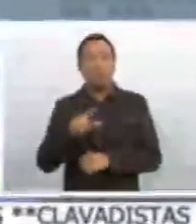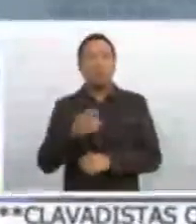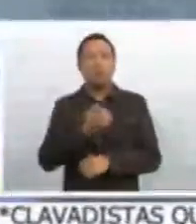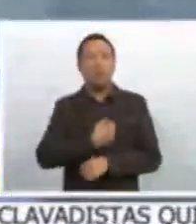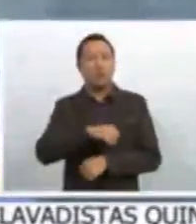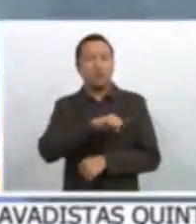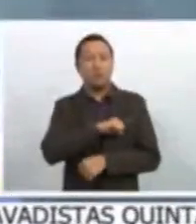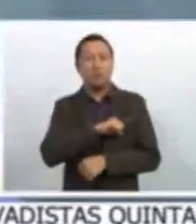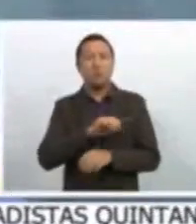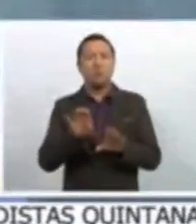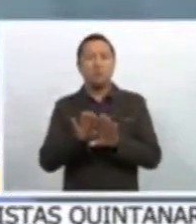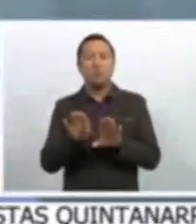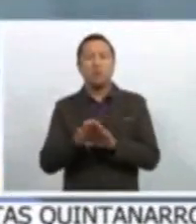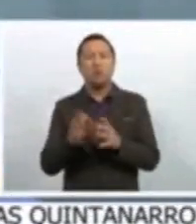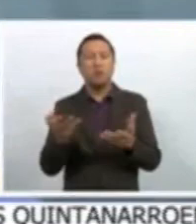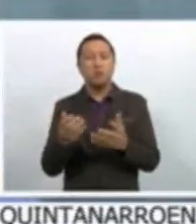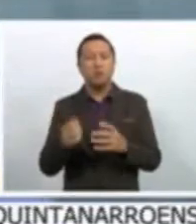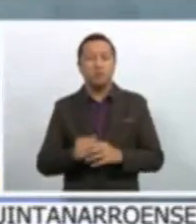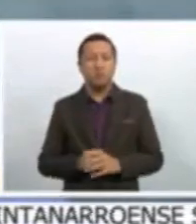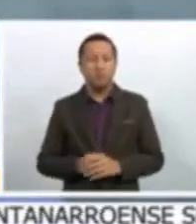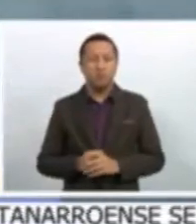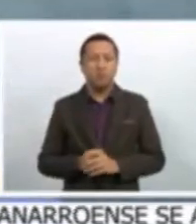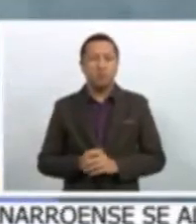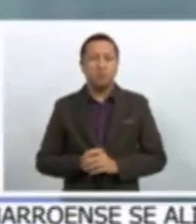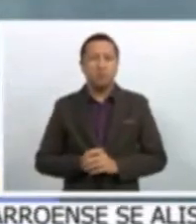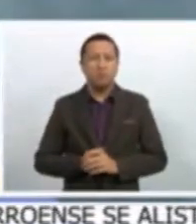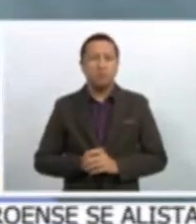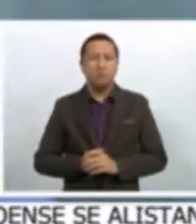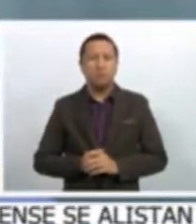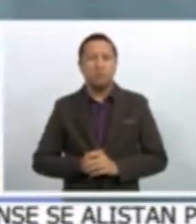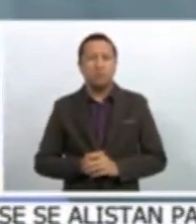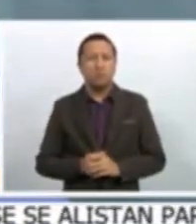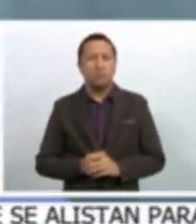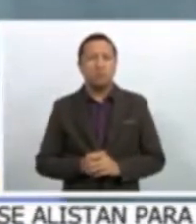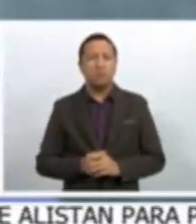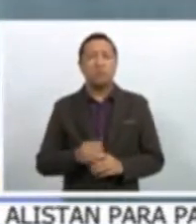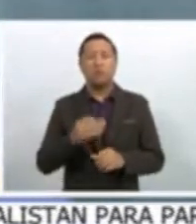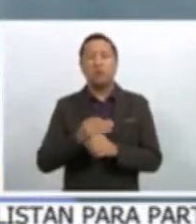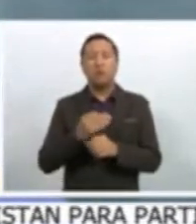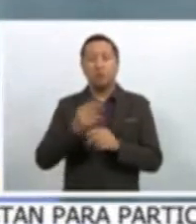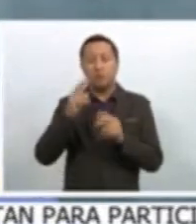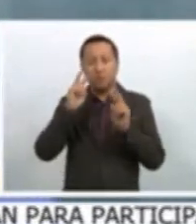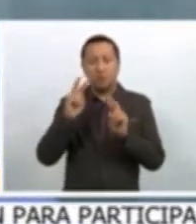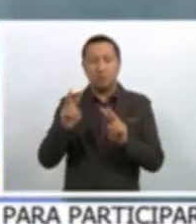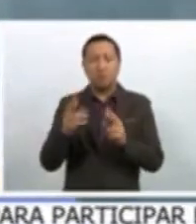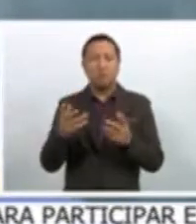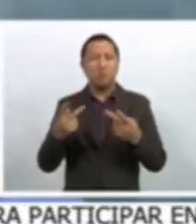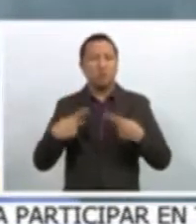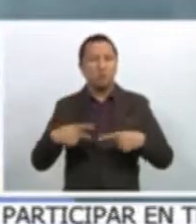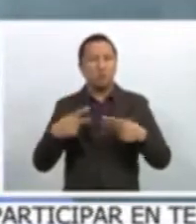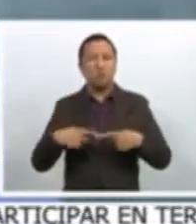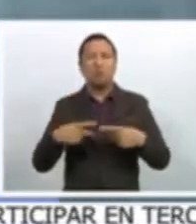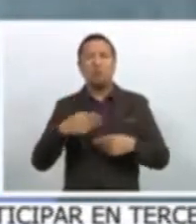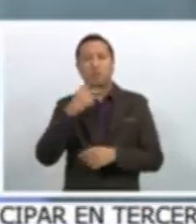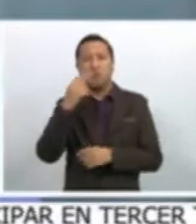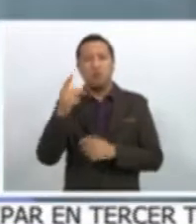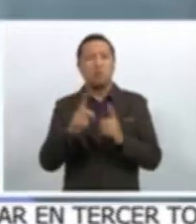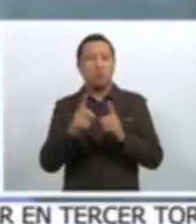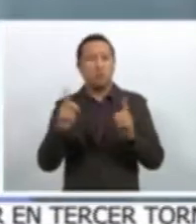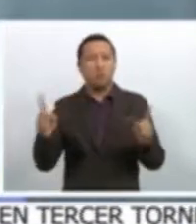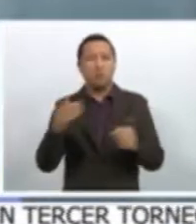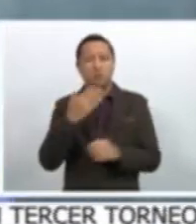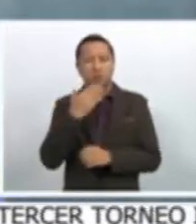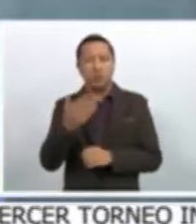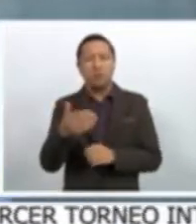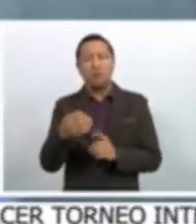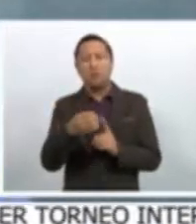vengo de la otra sucursal y he visto de que sí, realmente sí están aplicando eso, la sana distancia, y están tomando temperatura y el gel pues